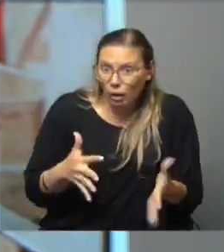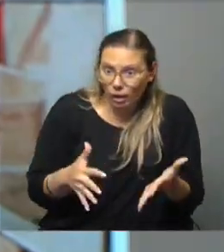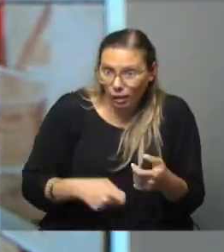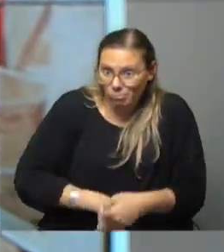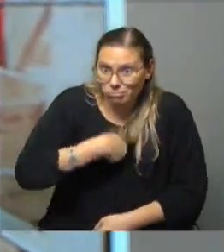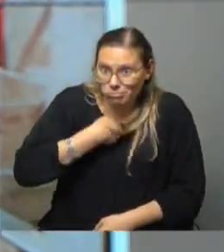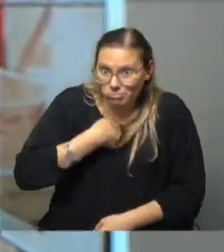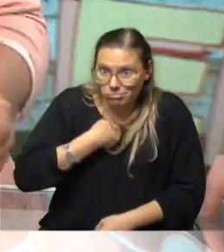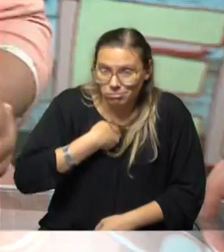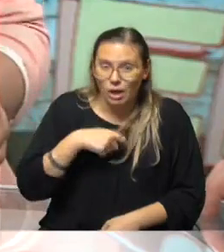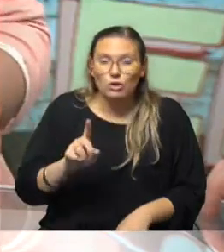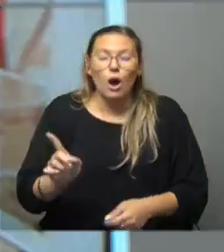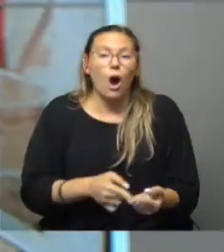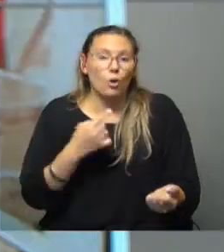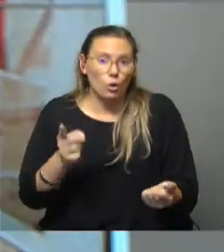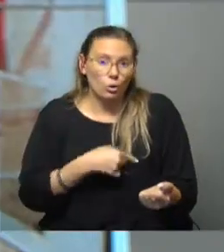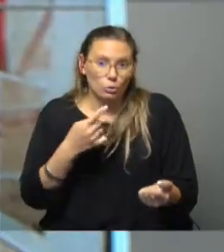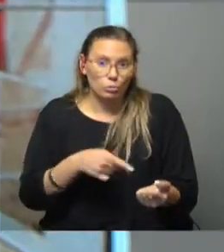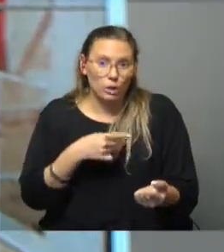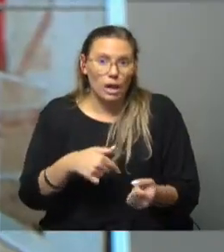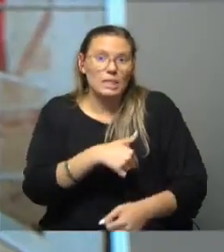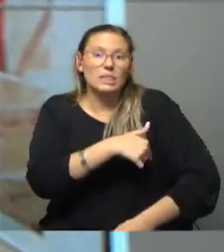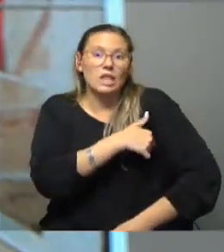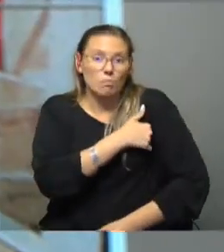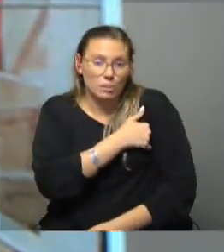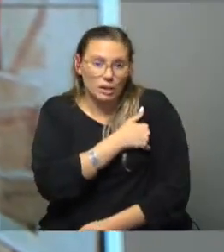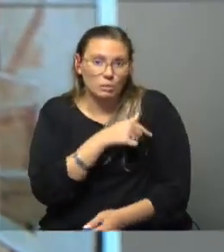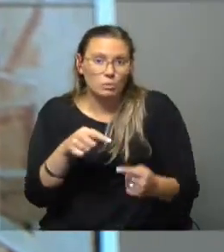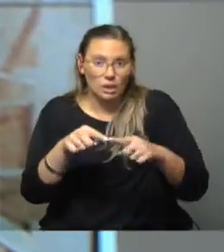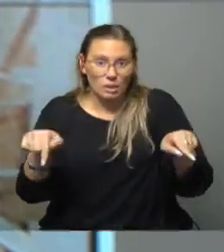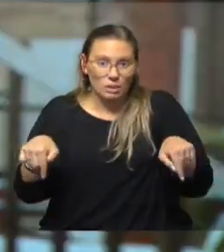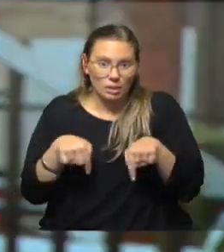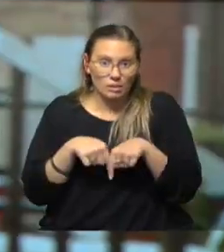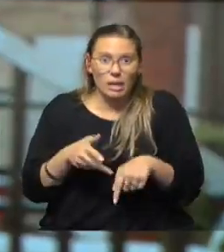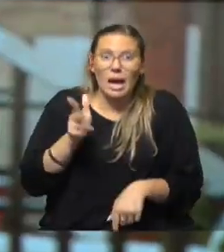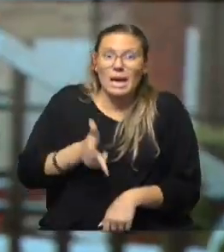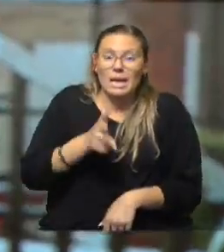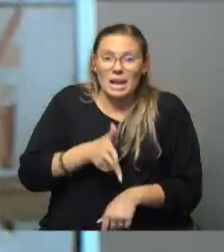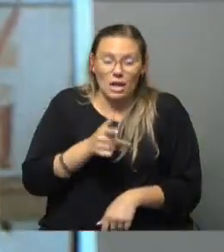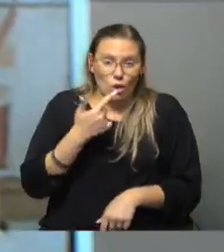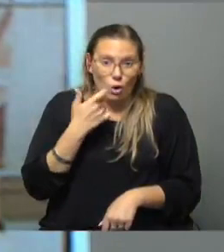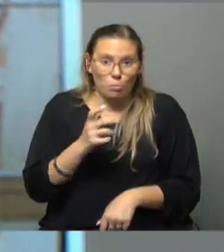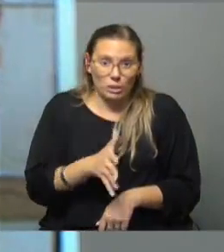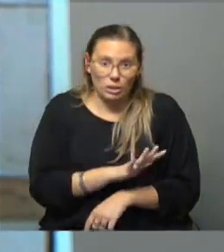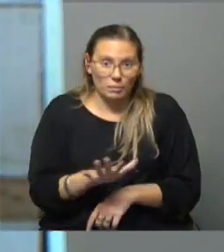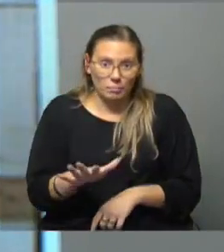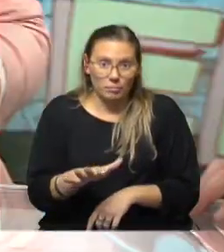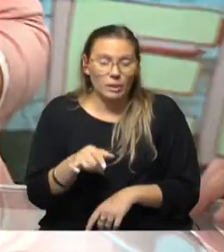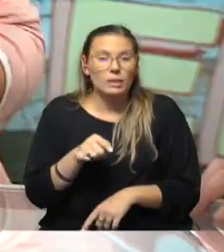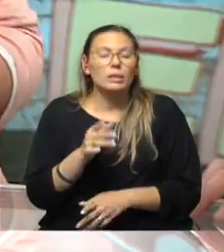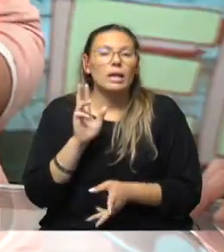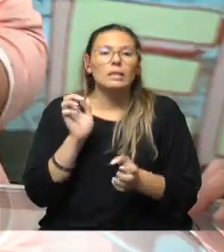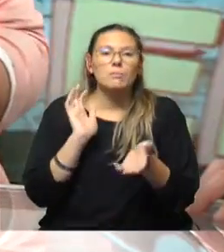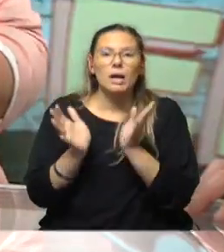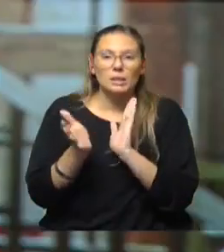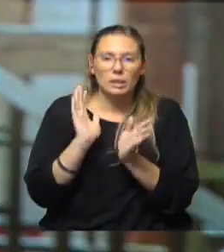subirse el buzo del... No, padre. Están acostumbrados a esta temperatura del estudio. Estás helado. Se está congelando, señores. No. Esto de la terapia, le